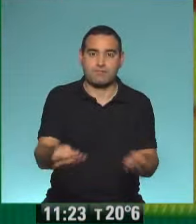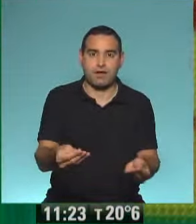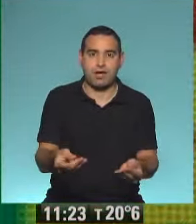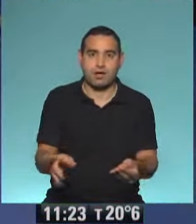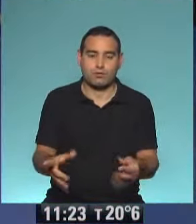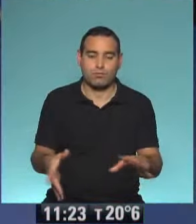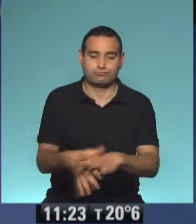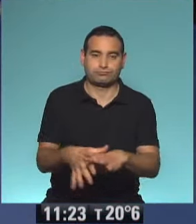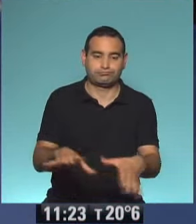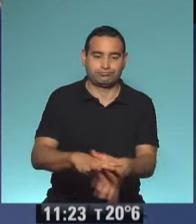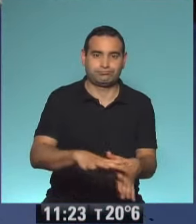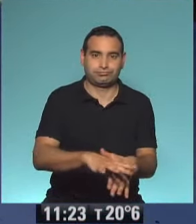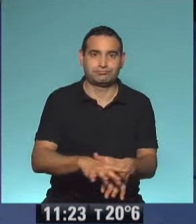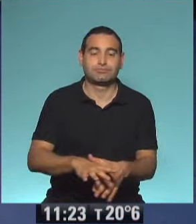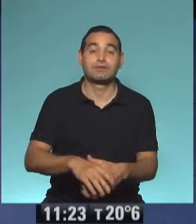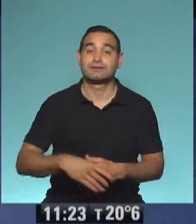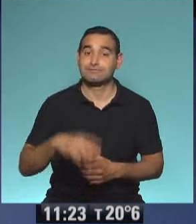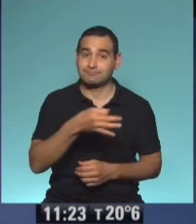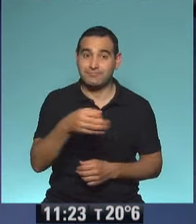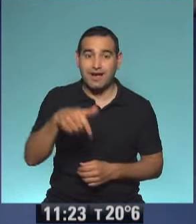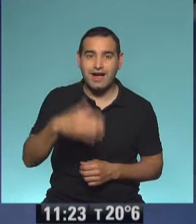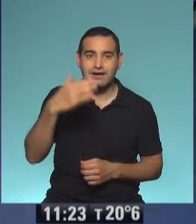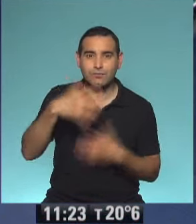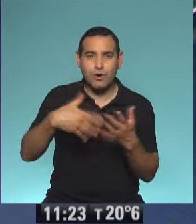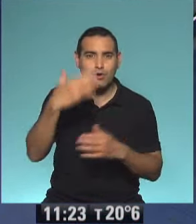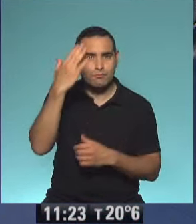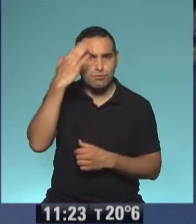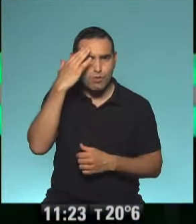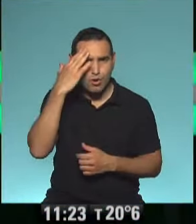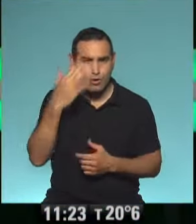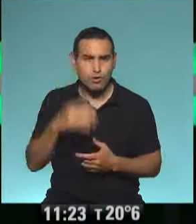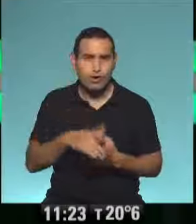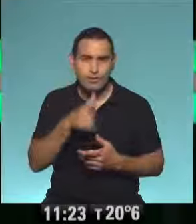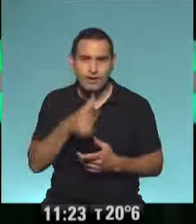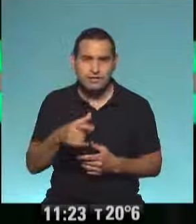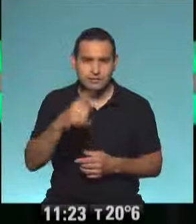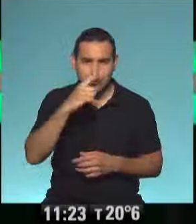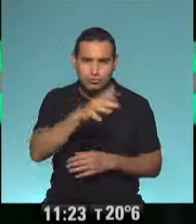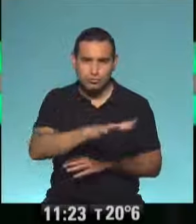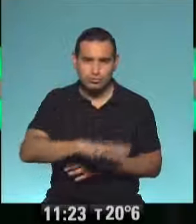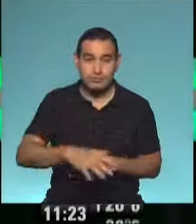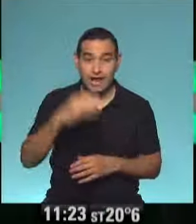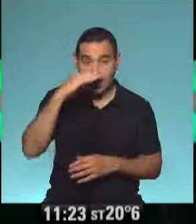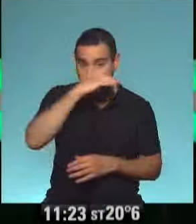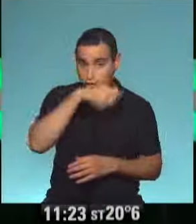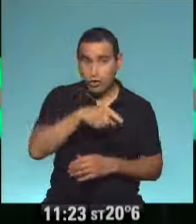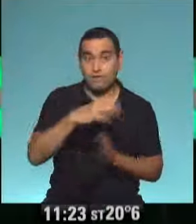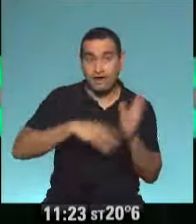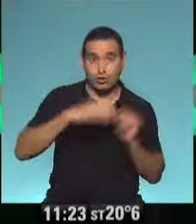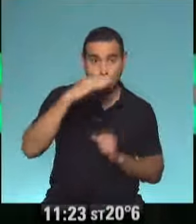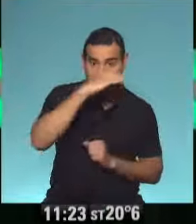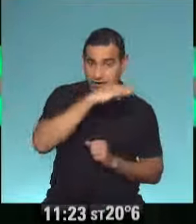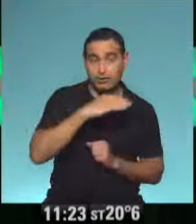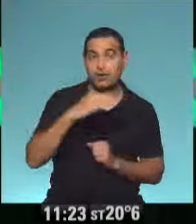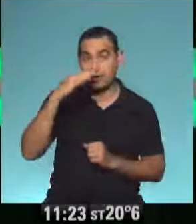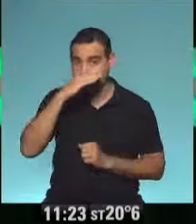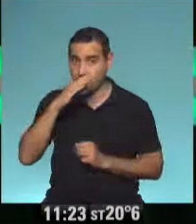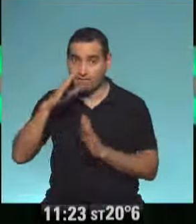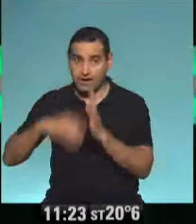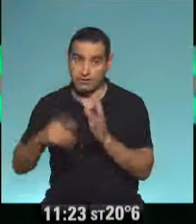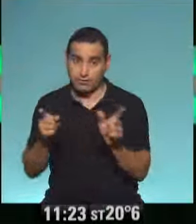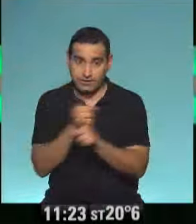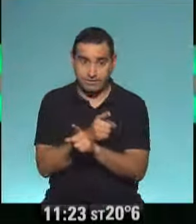iguales. Exacto. En este caso acá tenemos un memotés que es como de sombras, ¿no? Está la imagen en negativo, en blanco y negro y en negro y blanco, digamos.